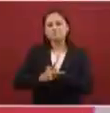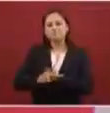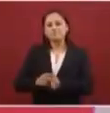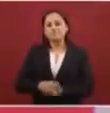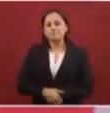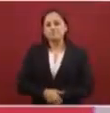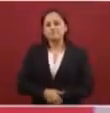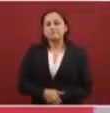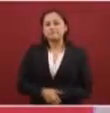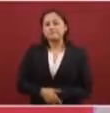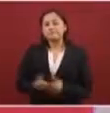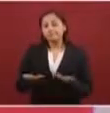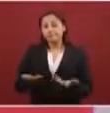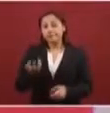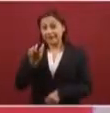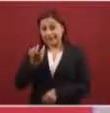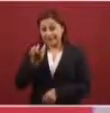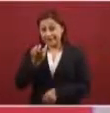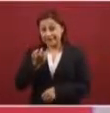a sorpresas